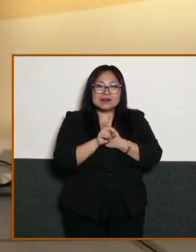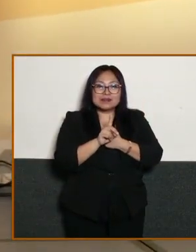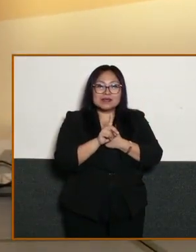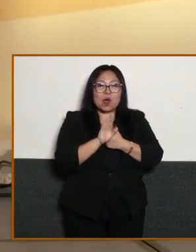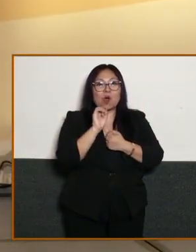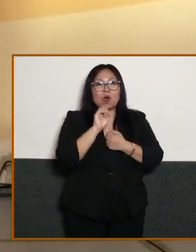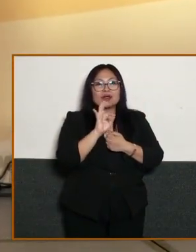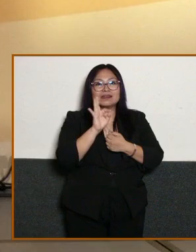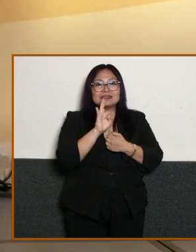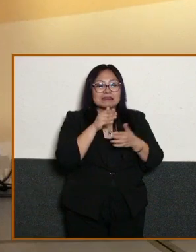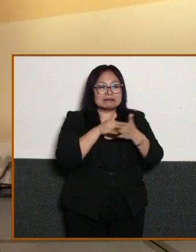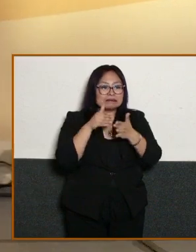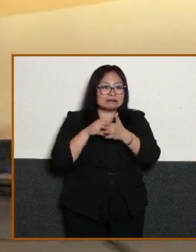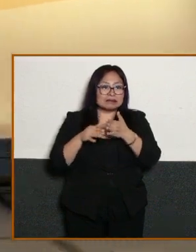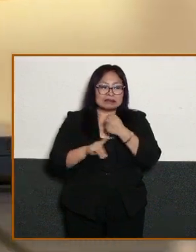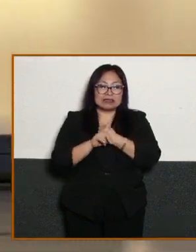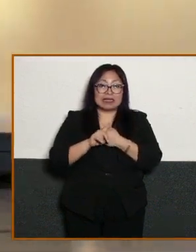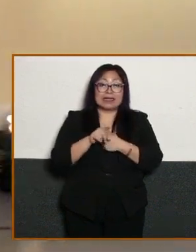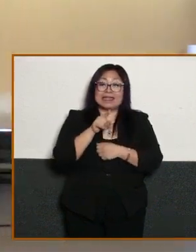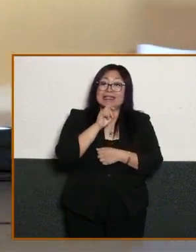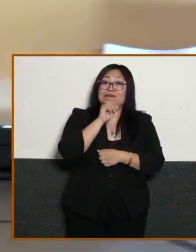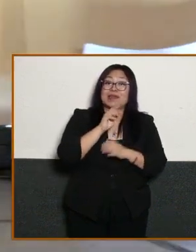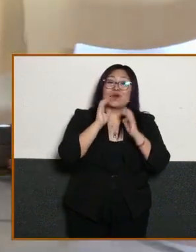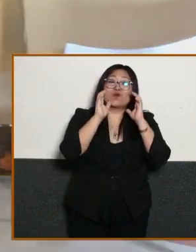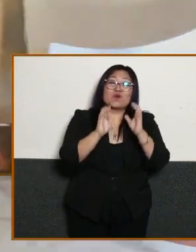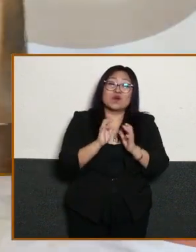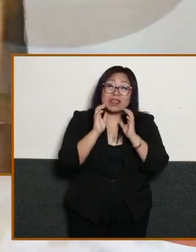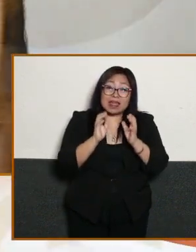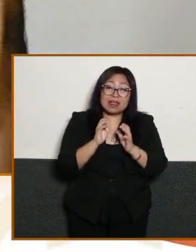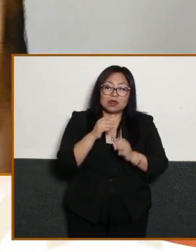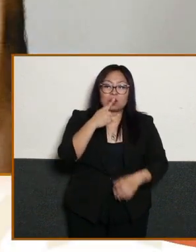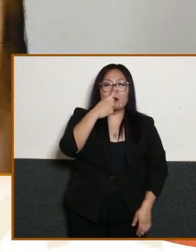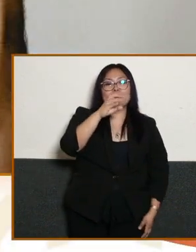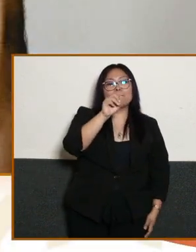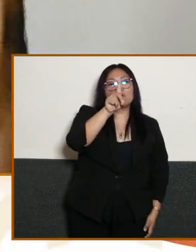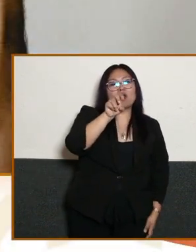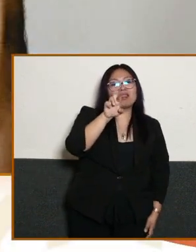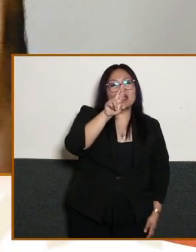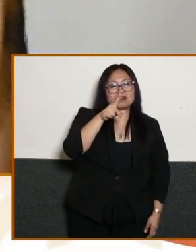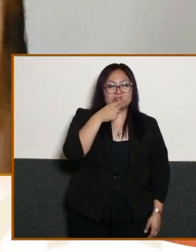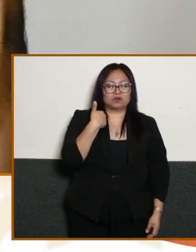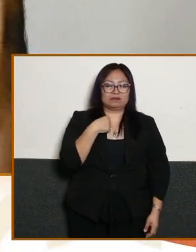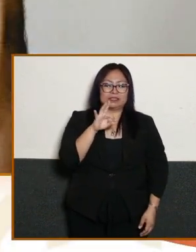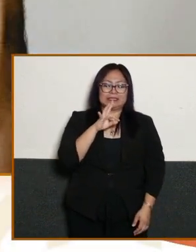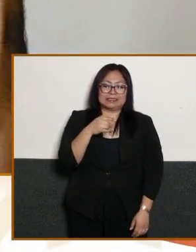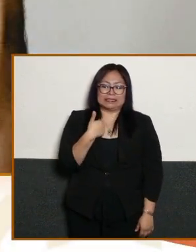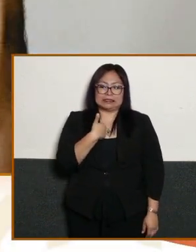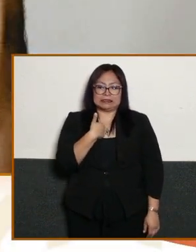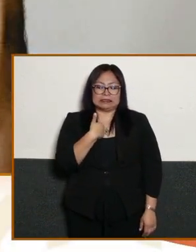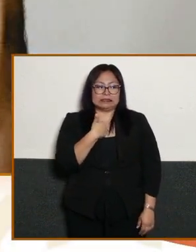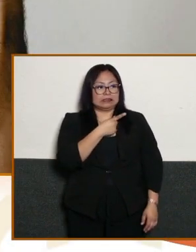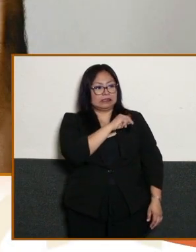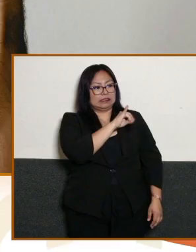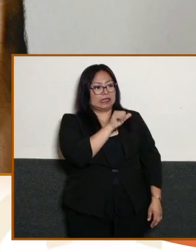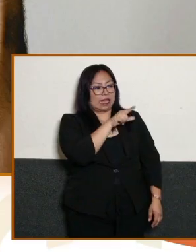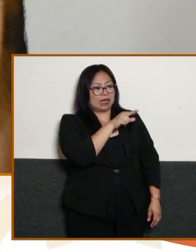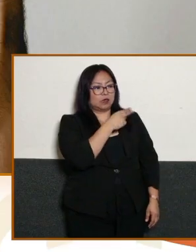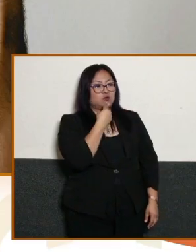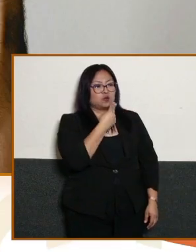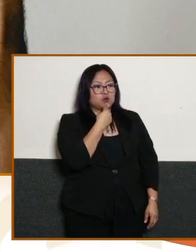Y aguas con el poder. ¿Qué pasa si nos hacemos dependientes de esta inteligencia